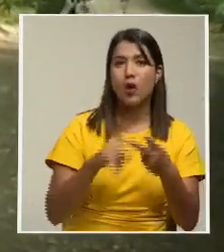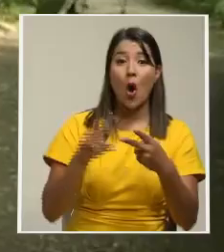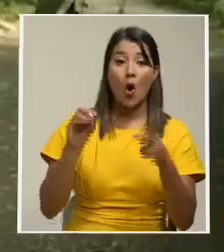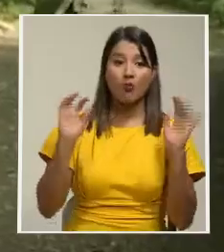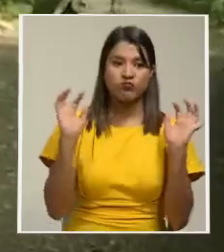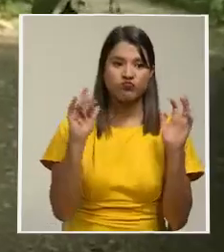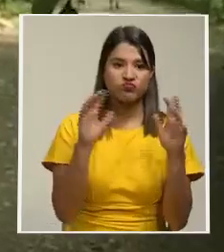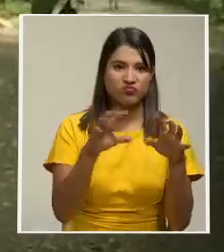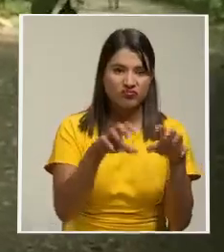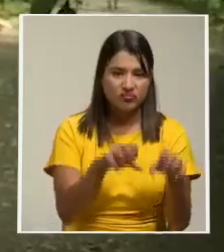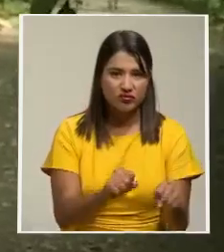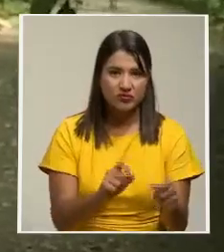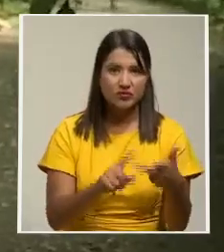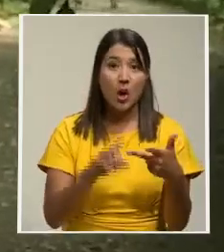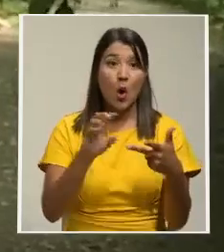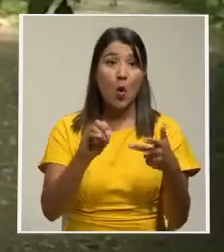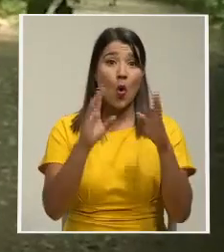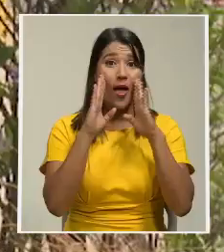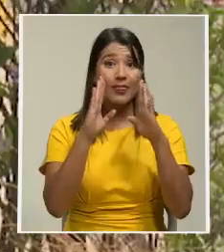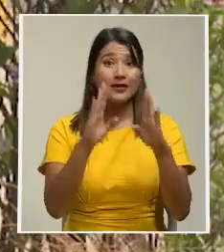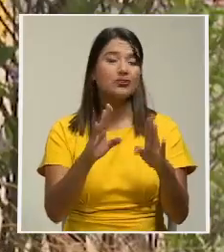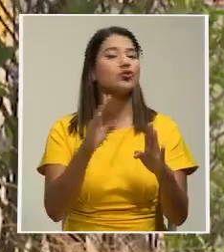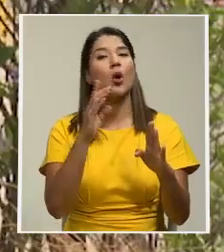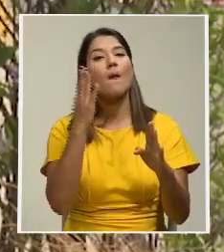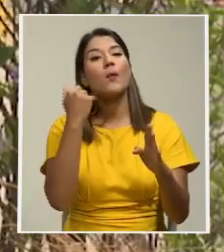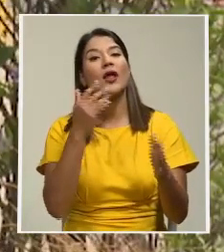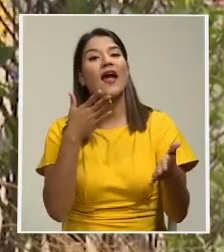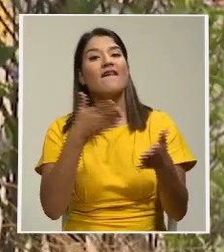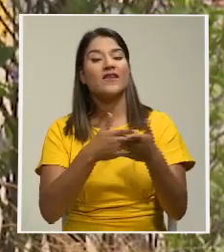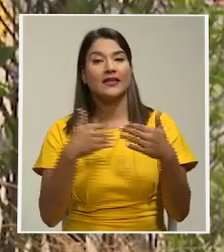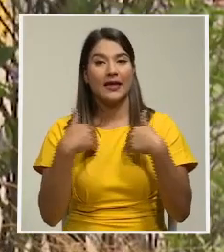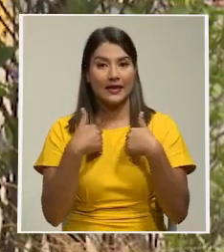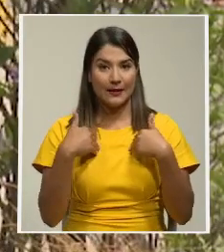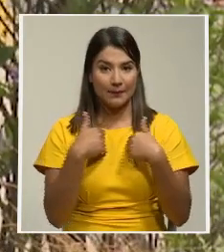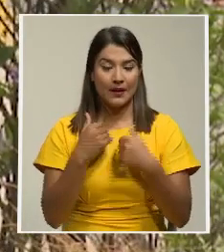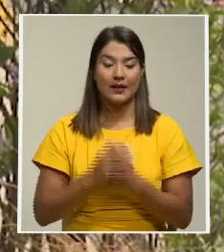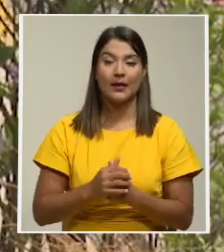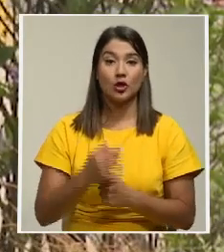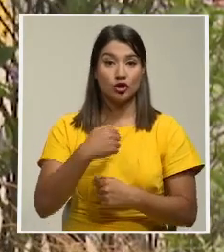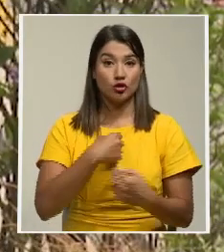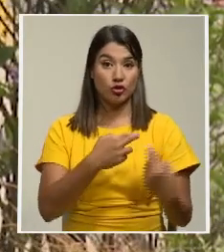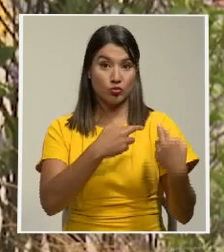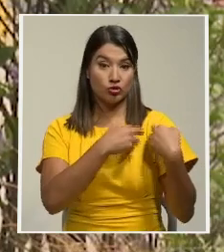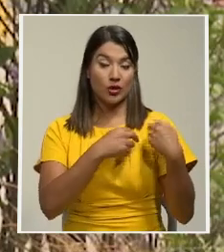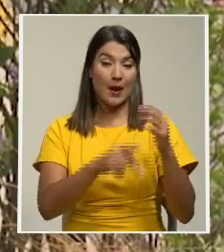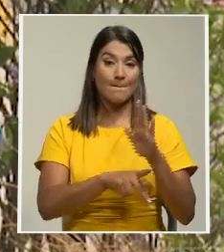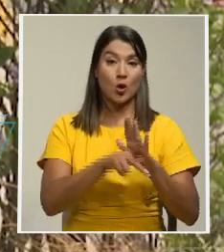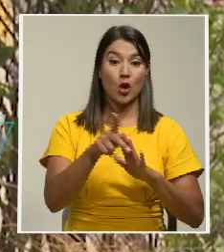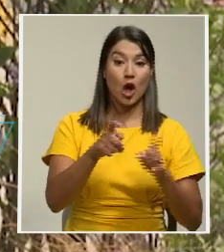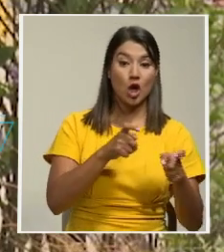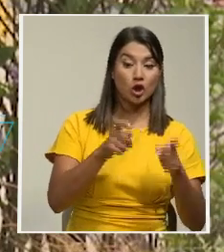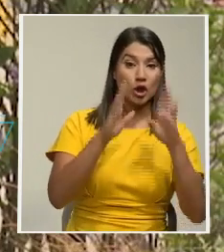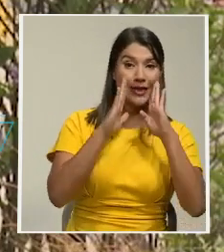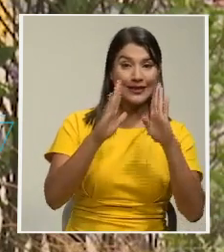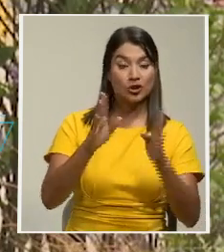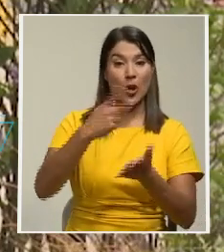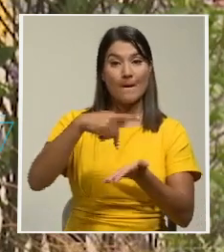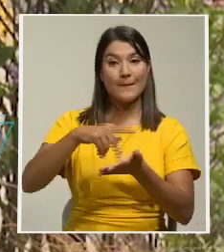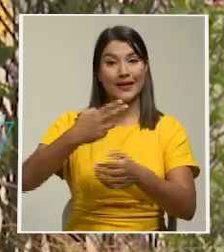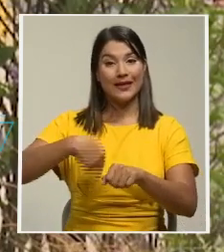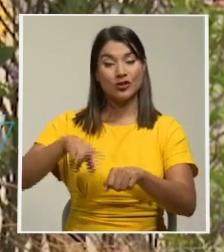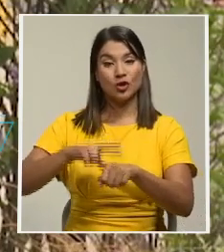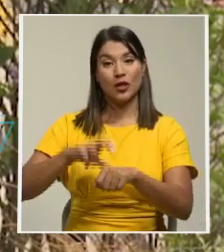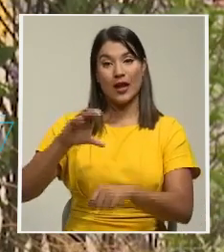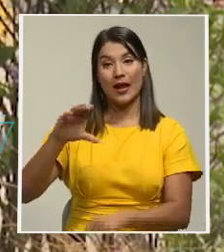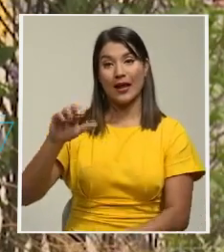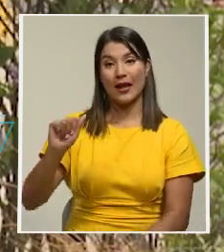atenciones por delitos sobre la vida silvestre. Yo soy el encargado del programa de control y protección del Parque Nacional Carara. Tenemos